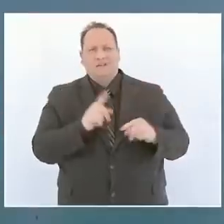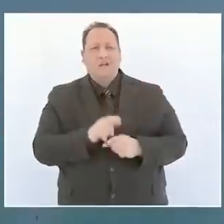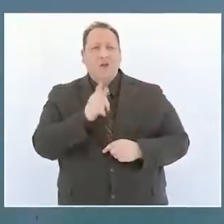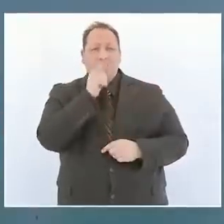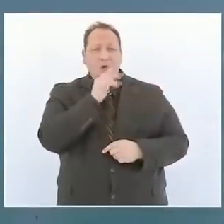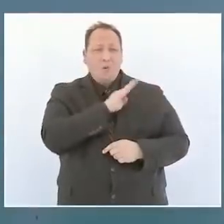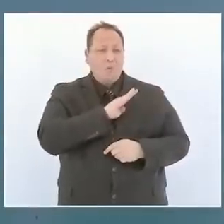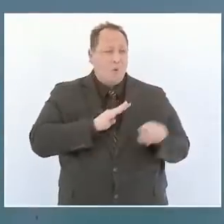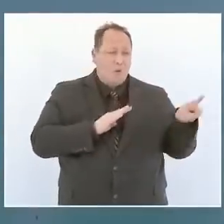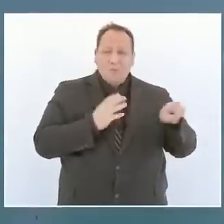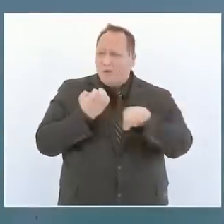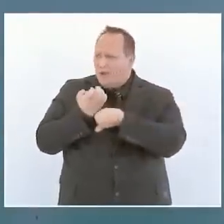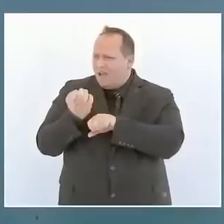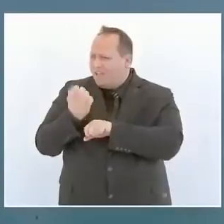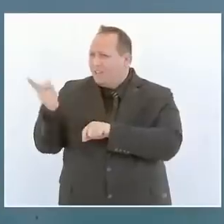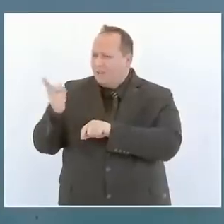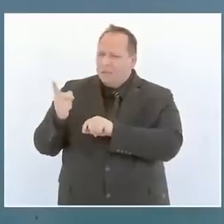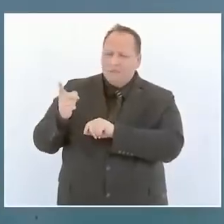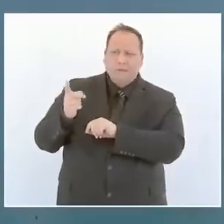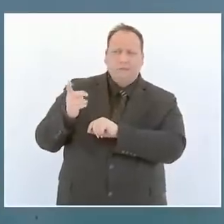policías municipales, estatales.